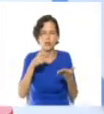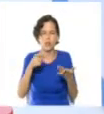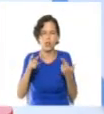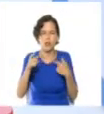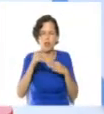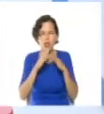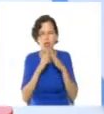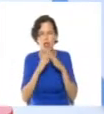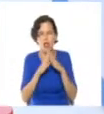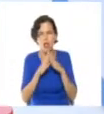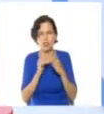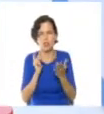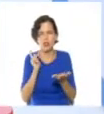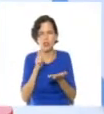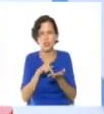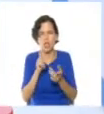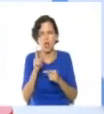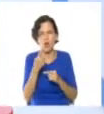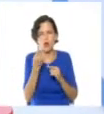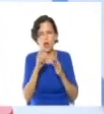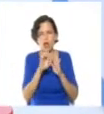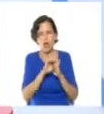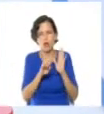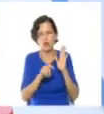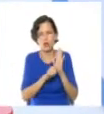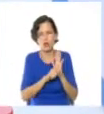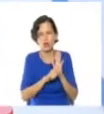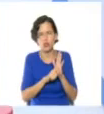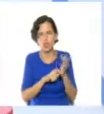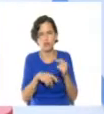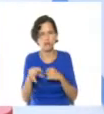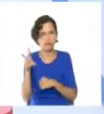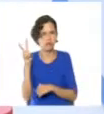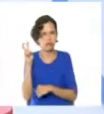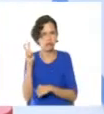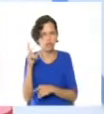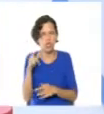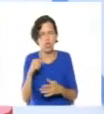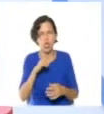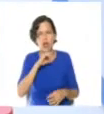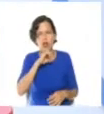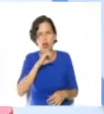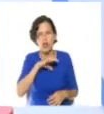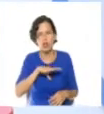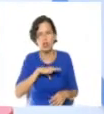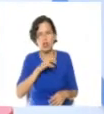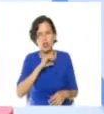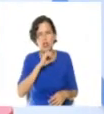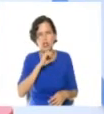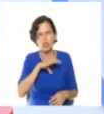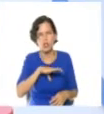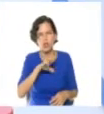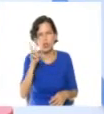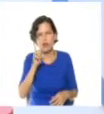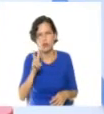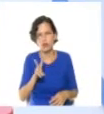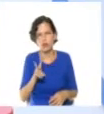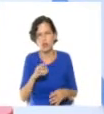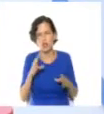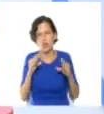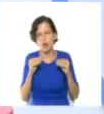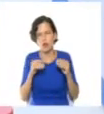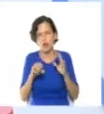papel y lápiz que están en casa, llega una de las constituciones más novedosas en la historia contemporánea de Venezuela. Estoy hablando de